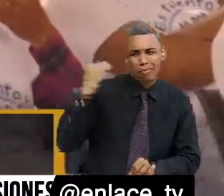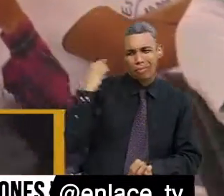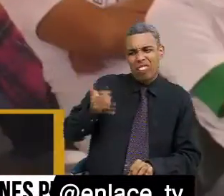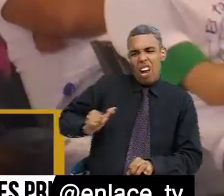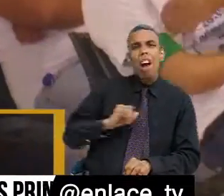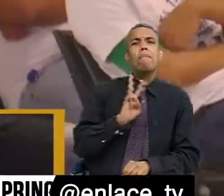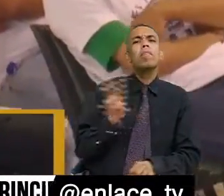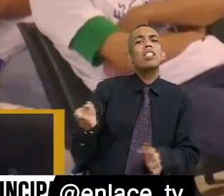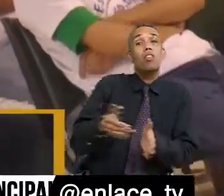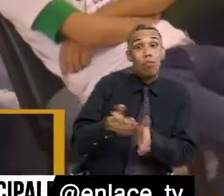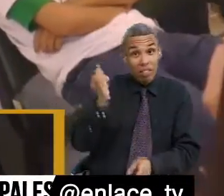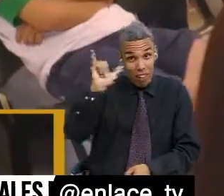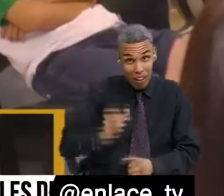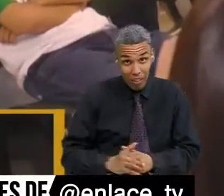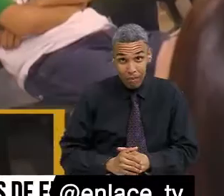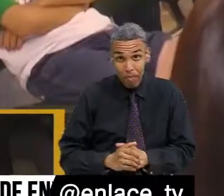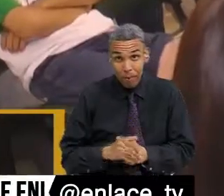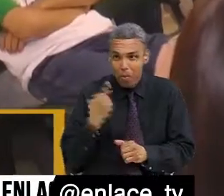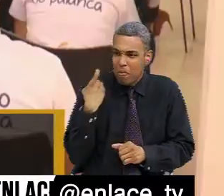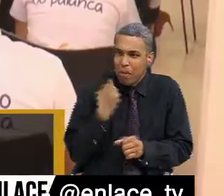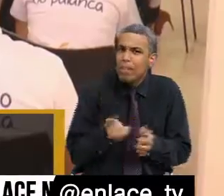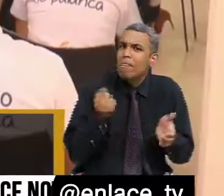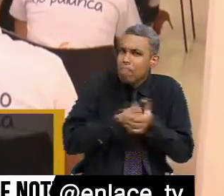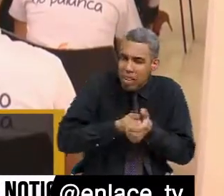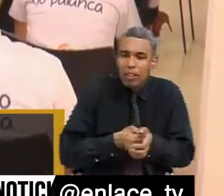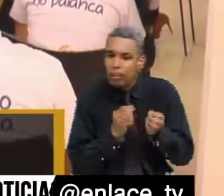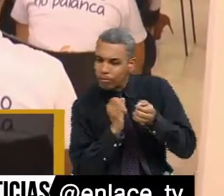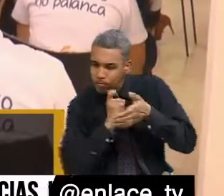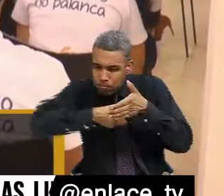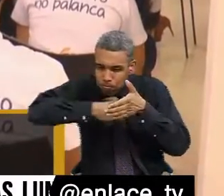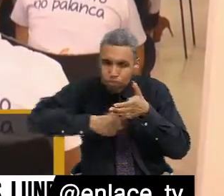proceso, el procedimiento y los trámites, ten la seguridad que lo haremos. Desde el